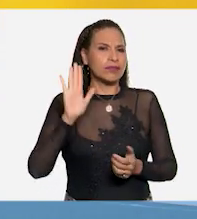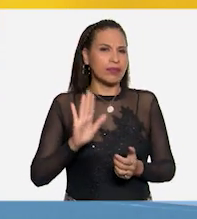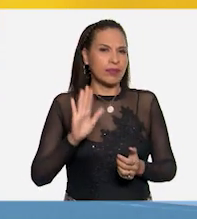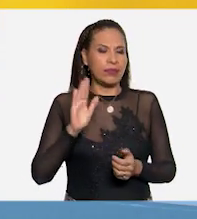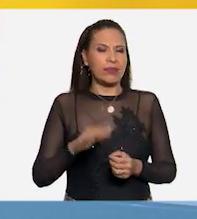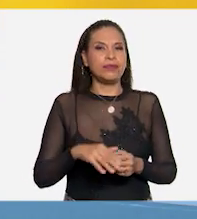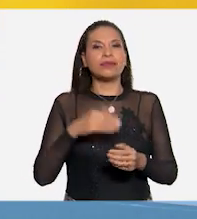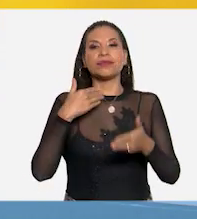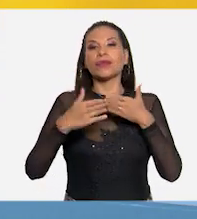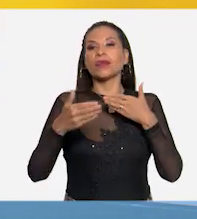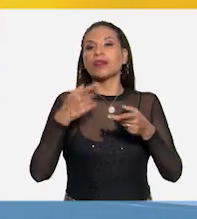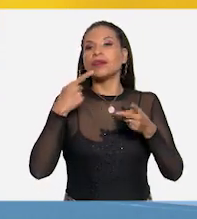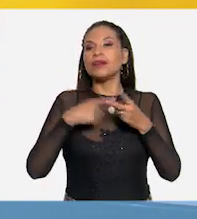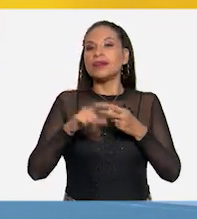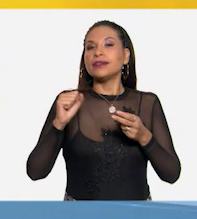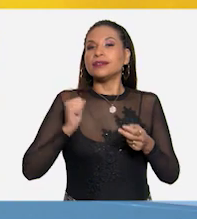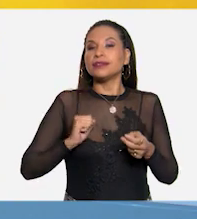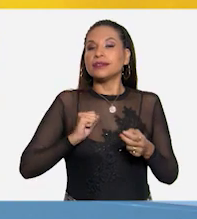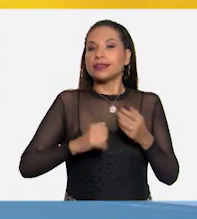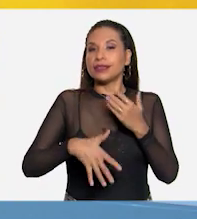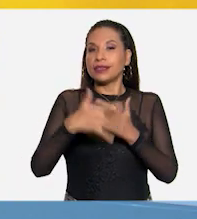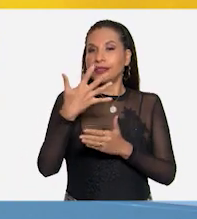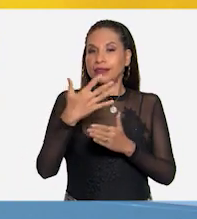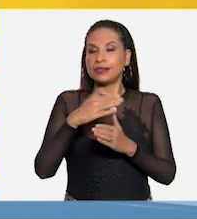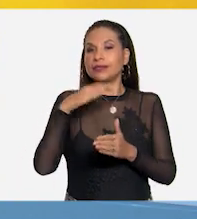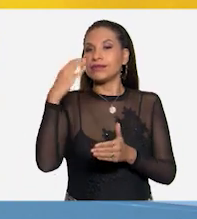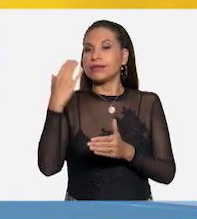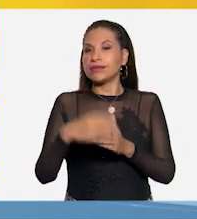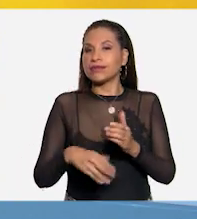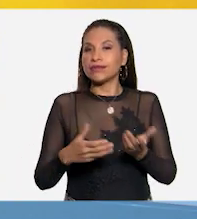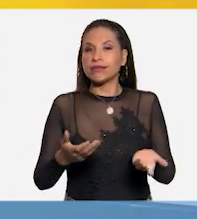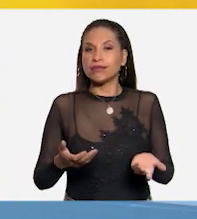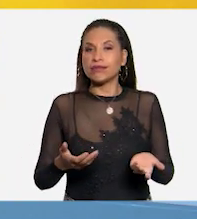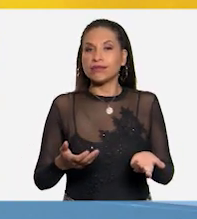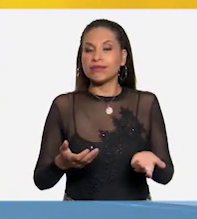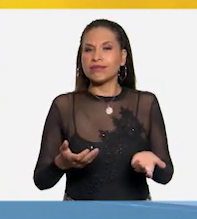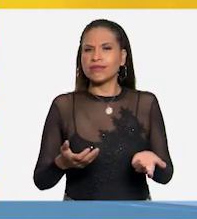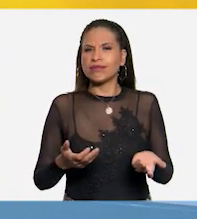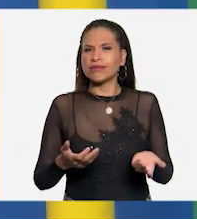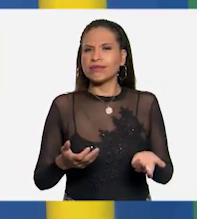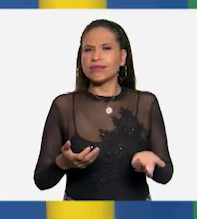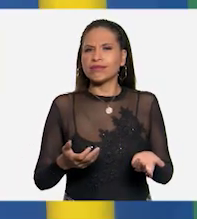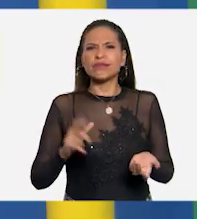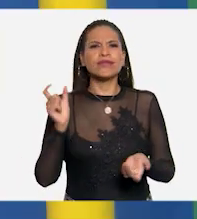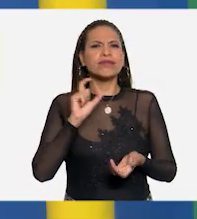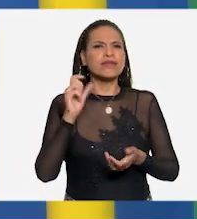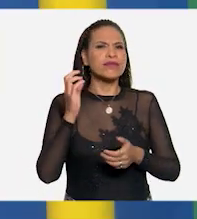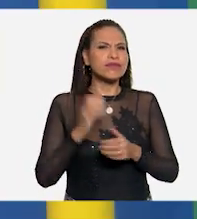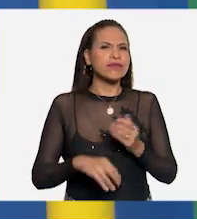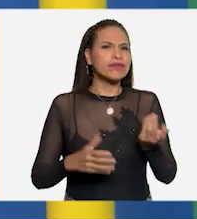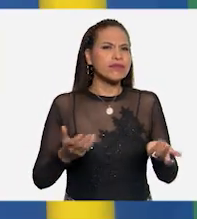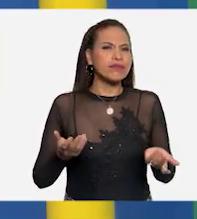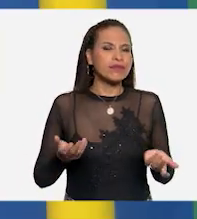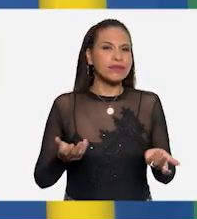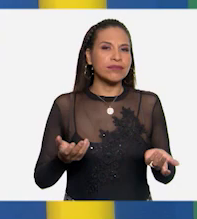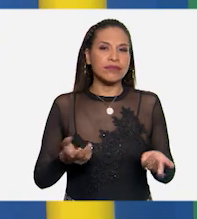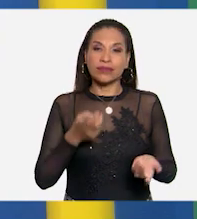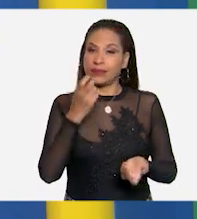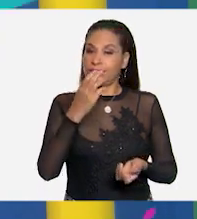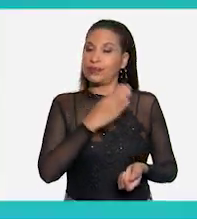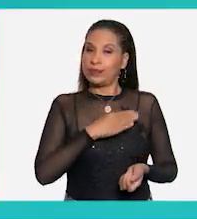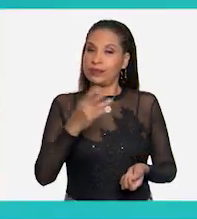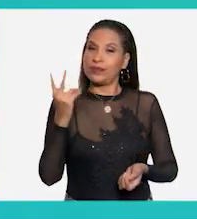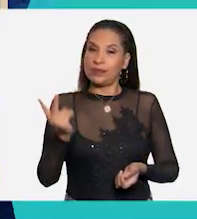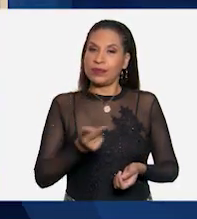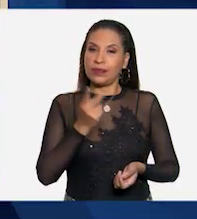que la Edad Moderna comenzó en el siglo XV y terminó... ¿Cuándo terminó? Buena pregunta,